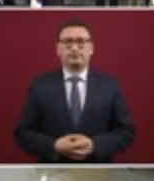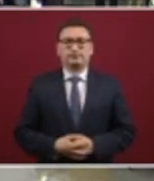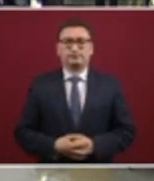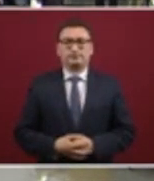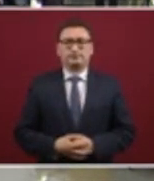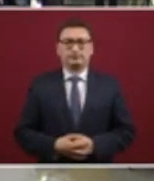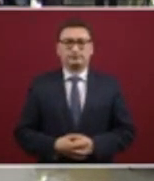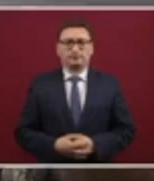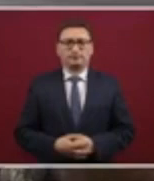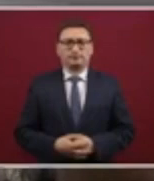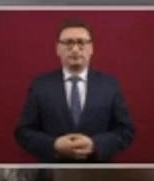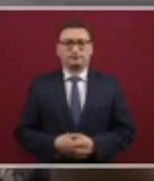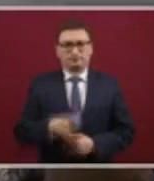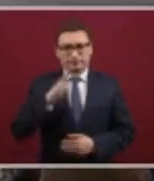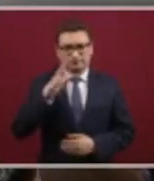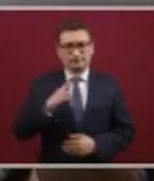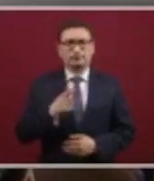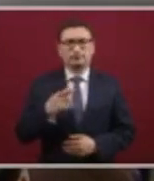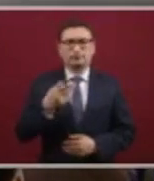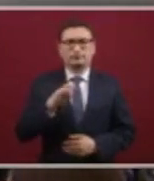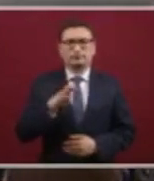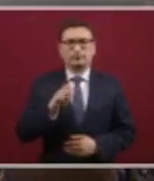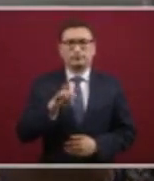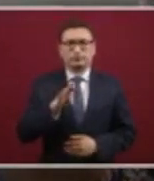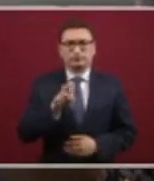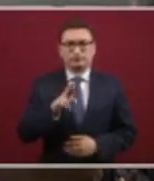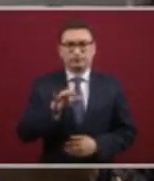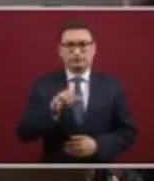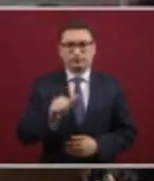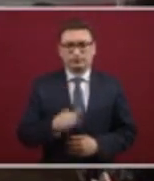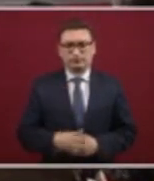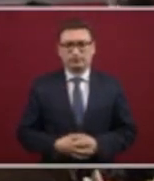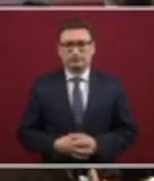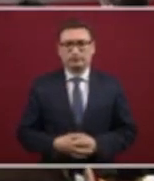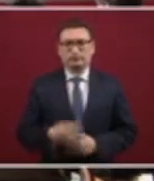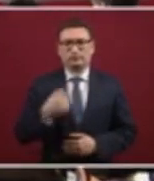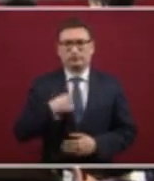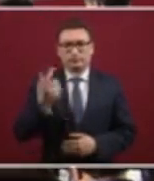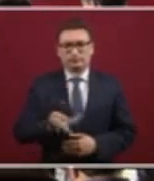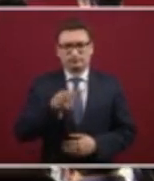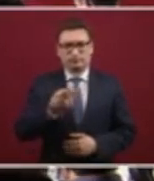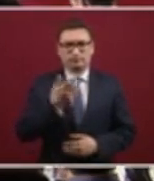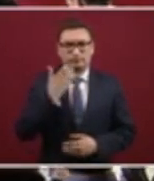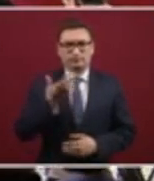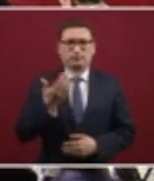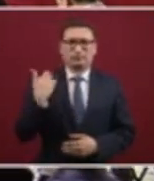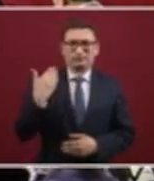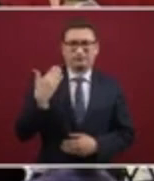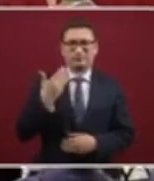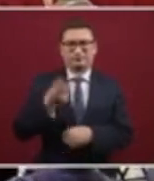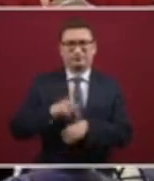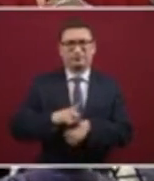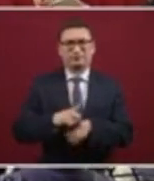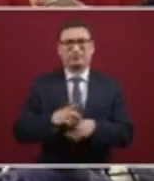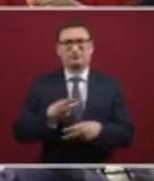Buenos días, señor presidente. Urbano Barrera, del diario Ovaciones. Yo quiero preguntarle, hace unos días vino